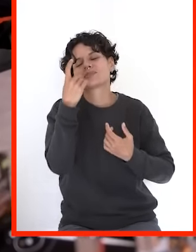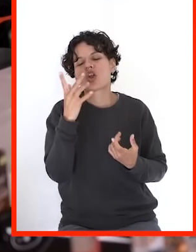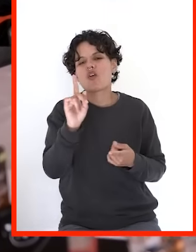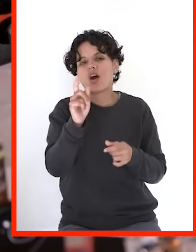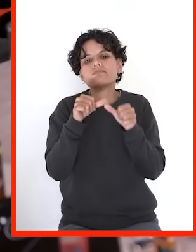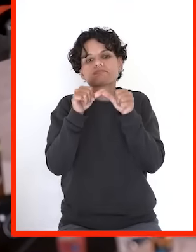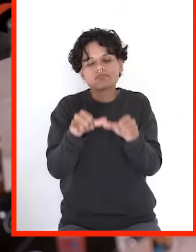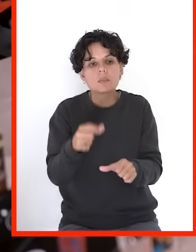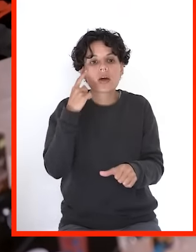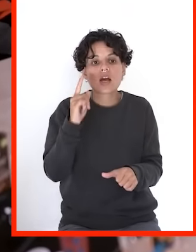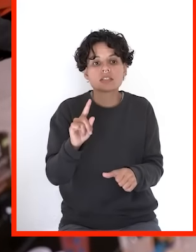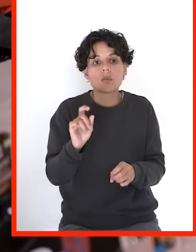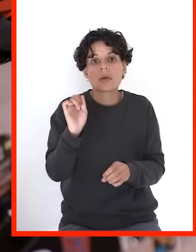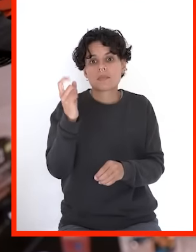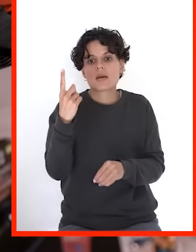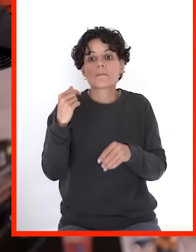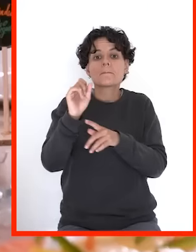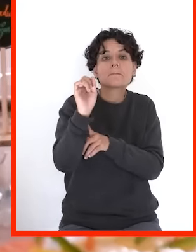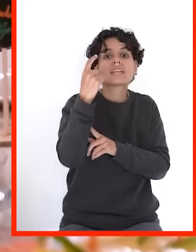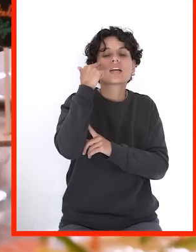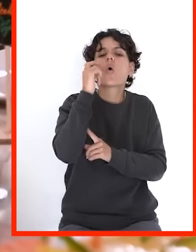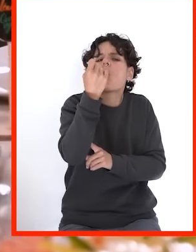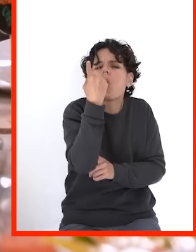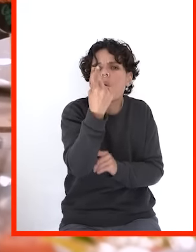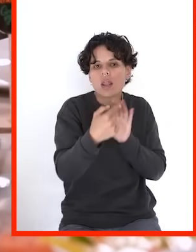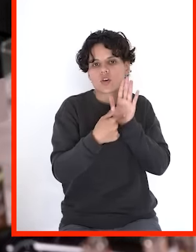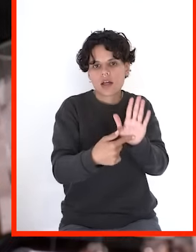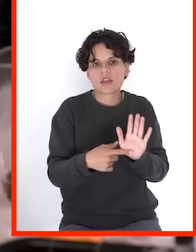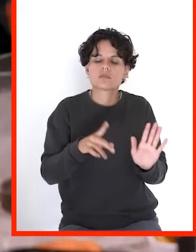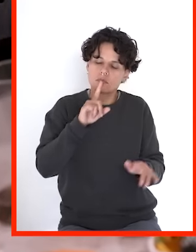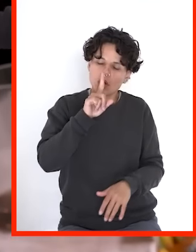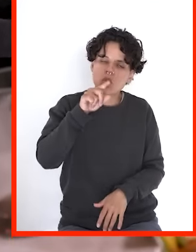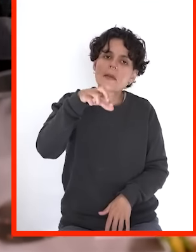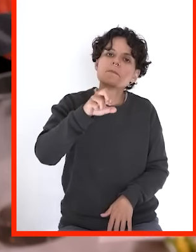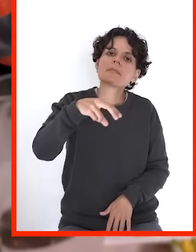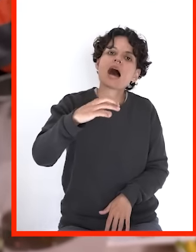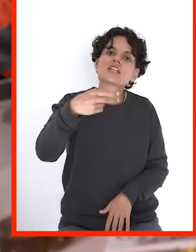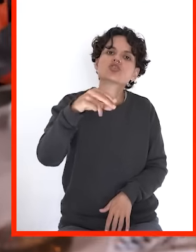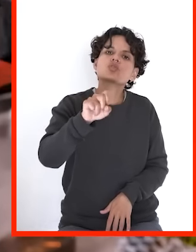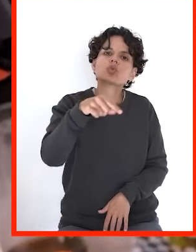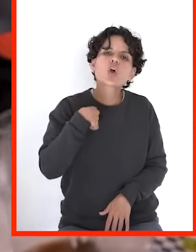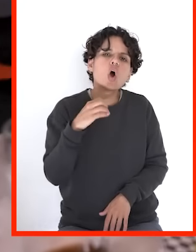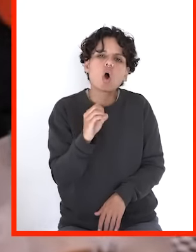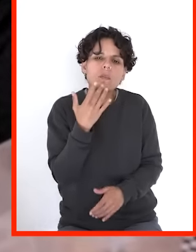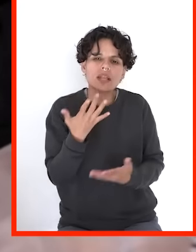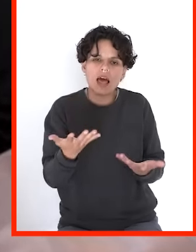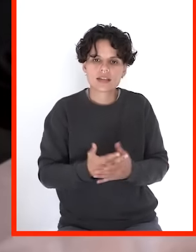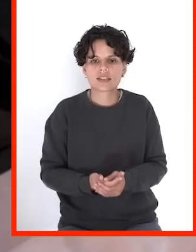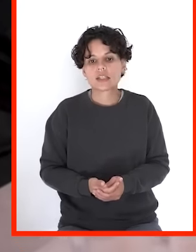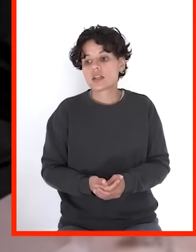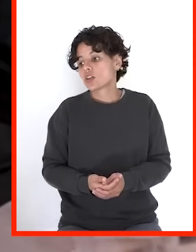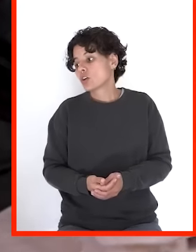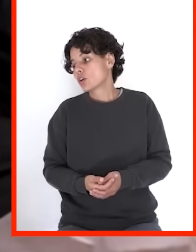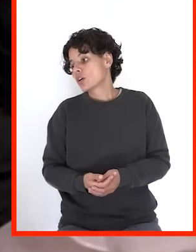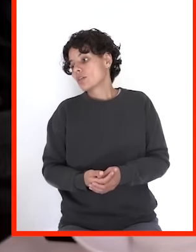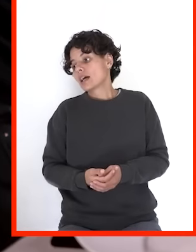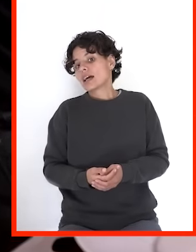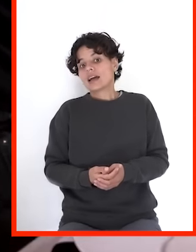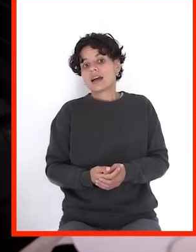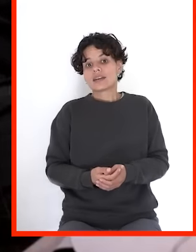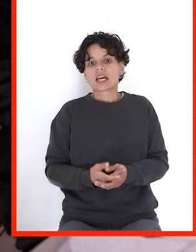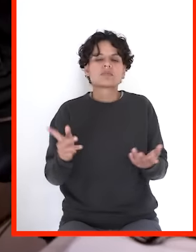Puede ser. Claro, para que tocar y para que hicieran una tocata. Sí. Pancho, ¿qué opinas de esto? Gracias, Pancho. Yo creo que... Gracias, Pancho. Mismo, gracias, bueno. Pancho. Saludos, Pancho.